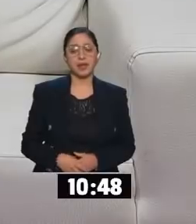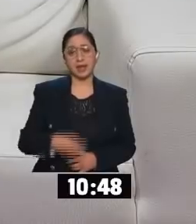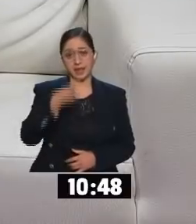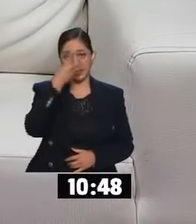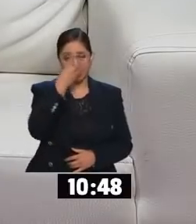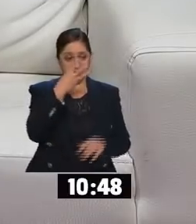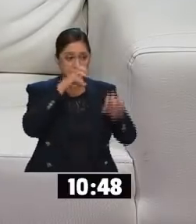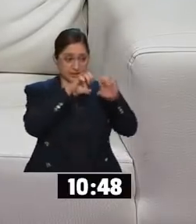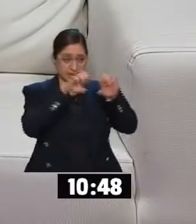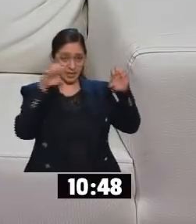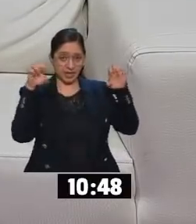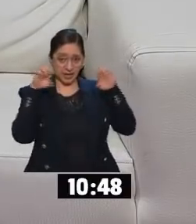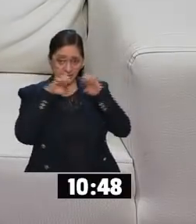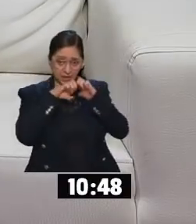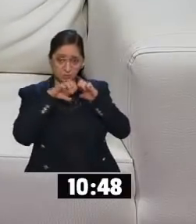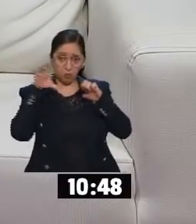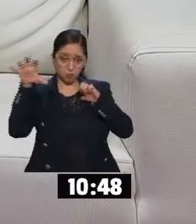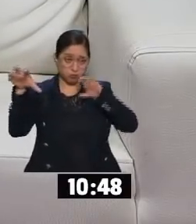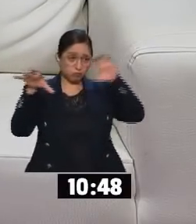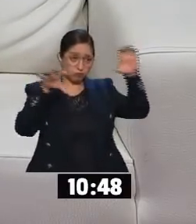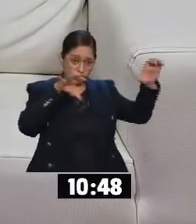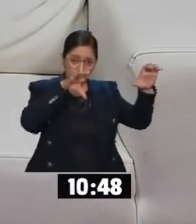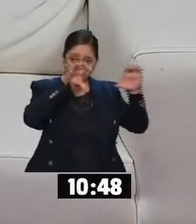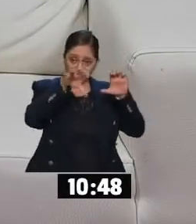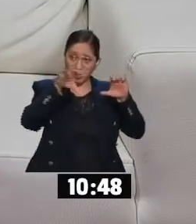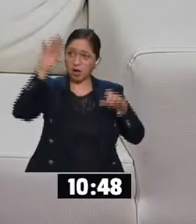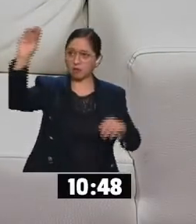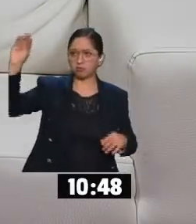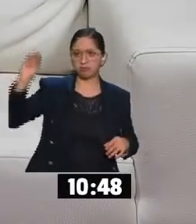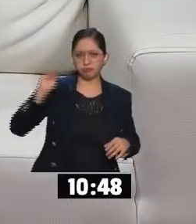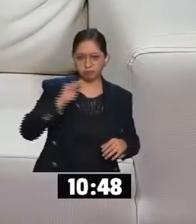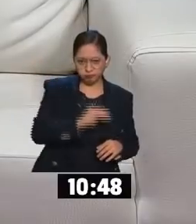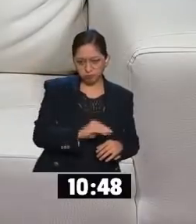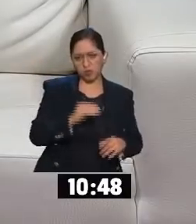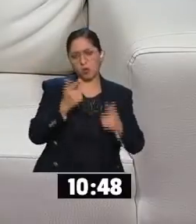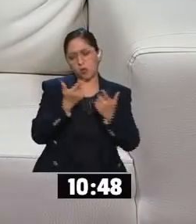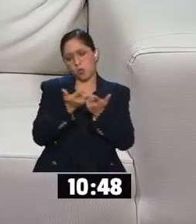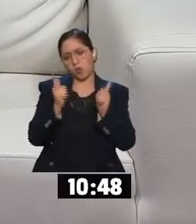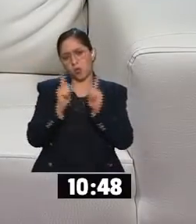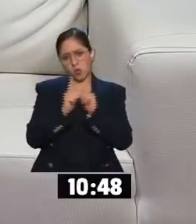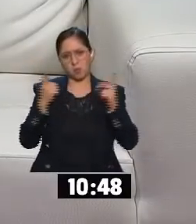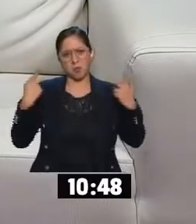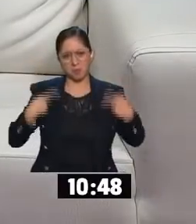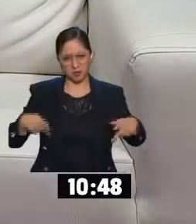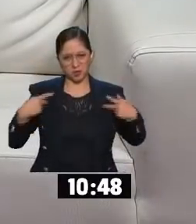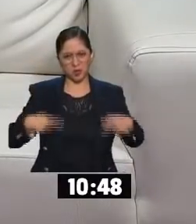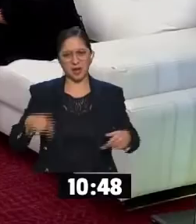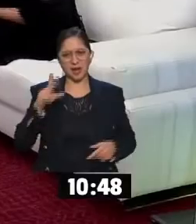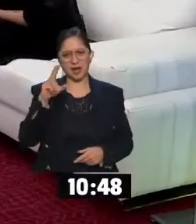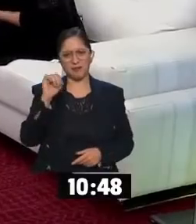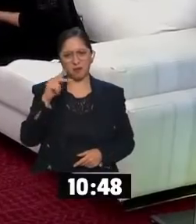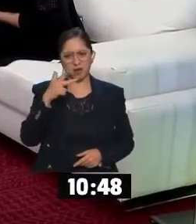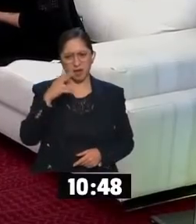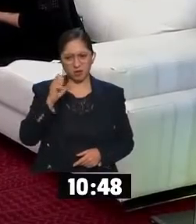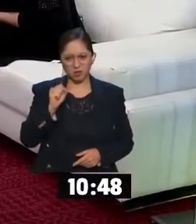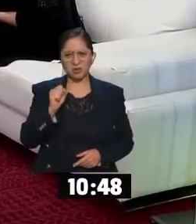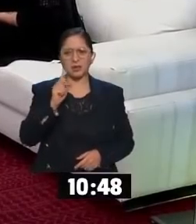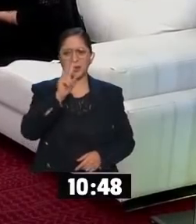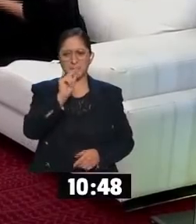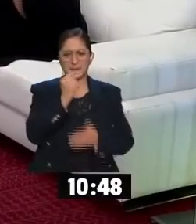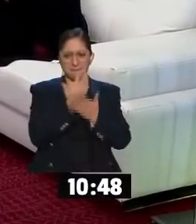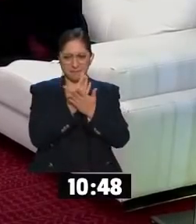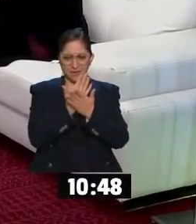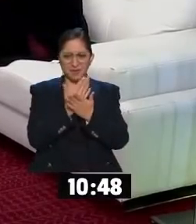de refugiados, o bueno, 3 tandas, o no sé cómo decir. 3 tandas de refugiados. Primero fueron los periodistas, espérenme, porque trae unos zapatos. Ay,